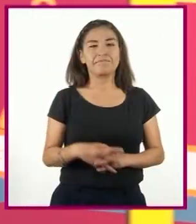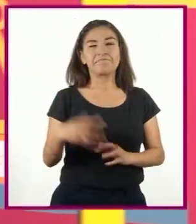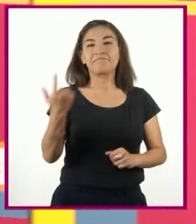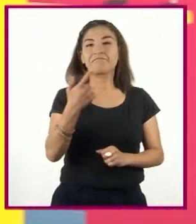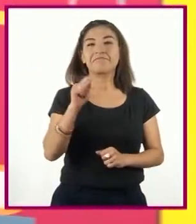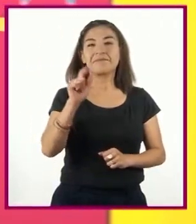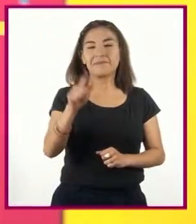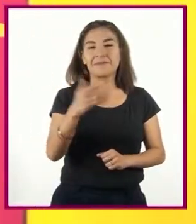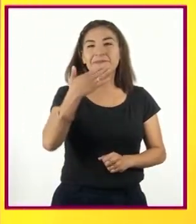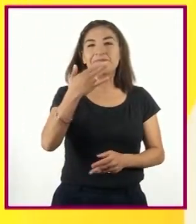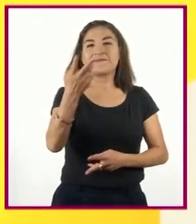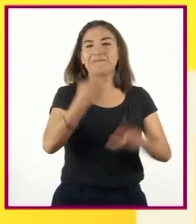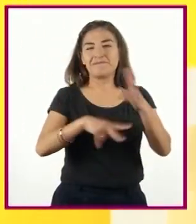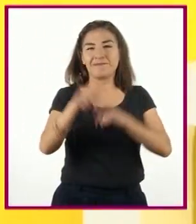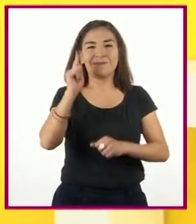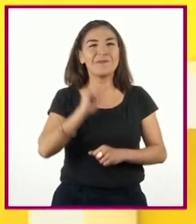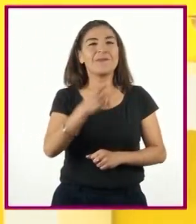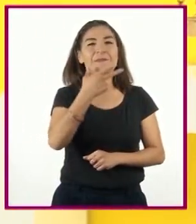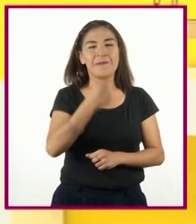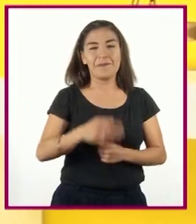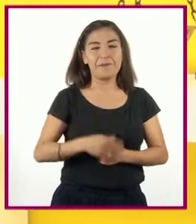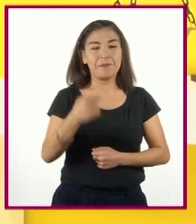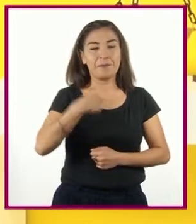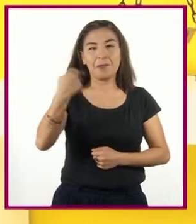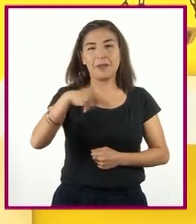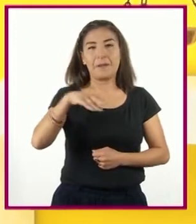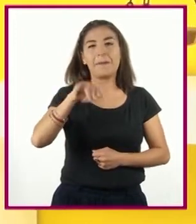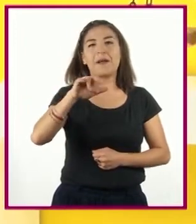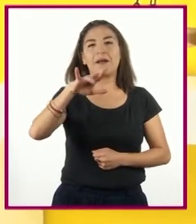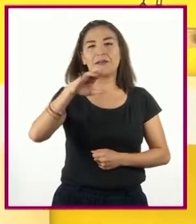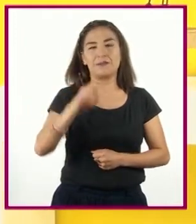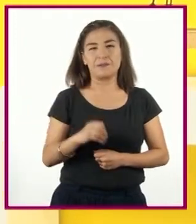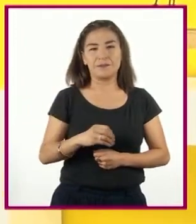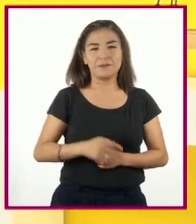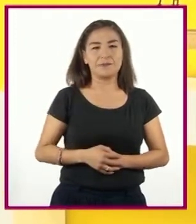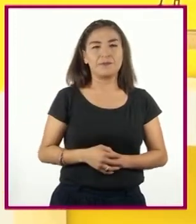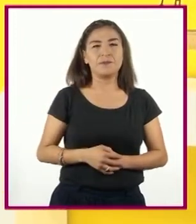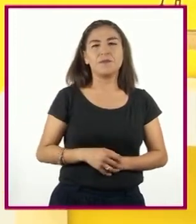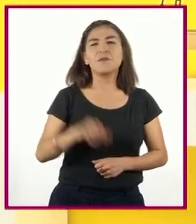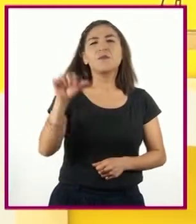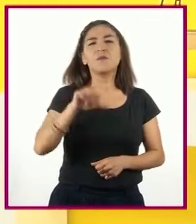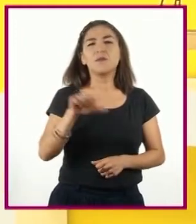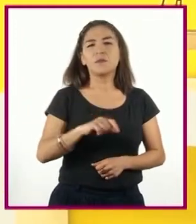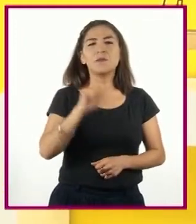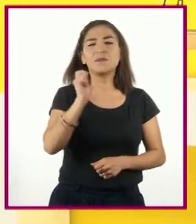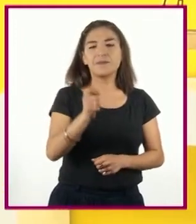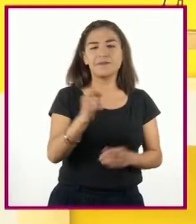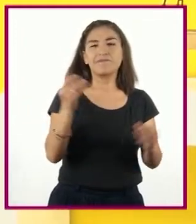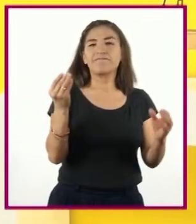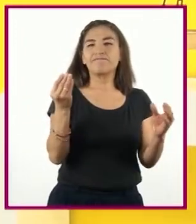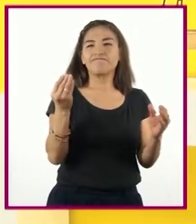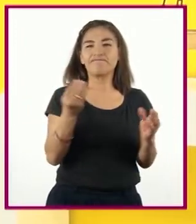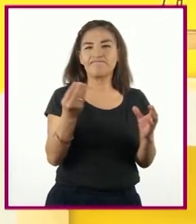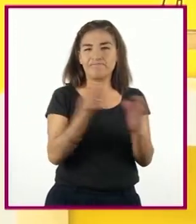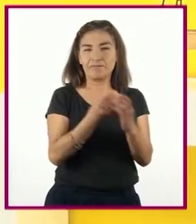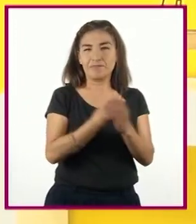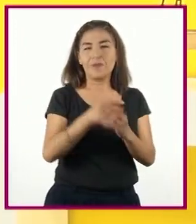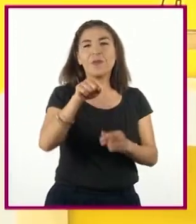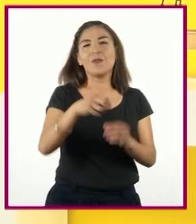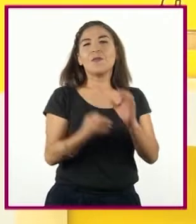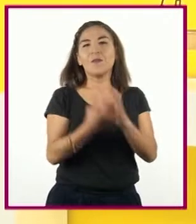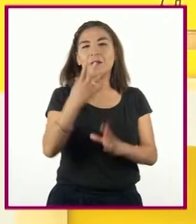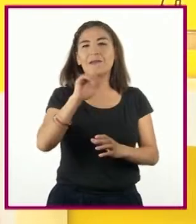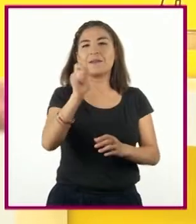Bienvenidas y bienvenidos. Mi nombre es Mario Jesús Gómez Neri. En esta ocasión estaré con ustedes en esta nueva sesión